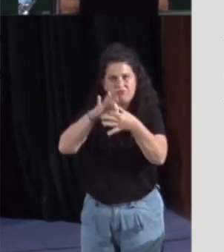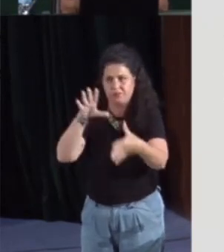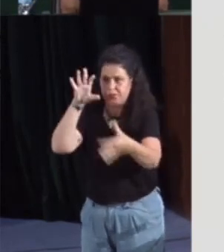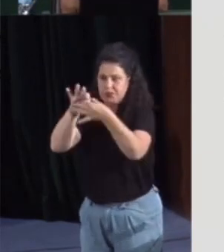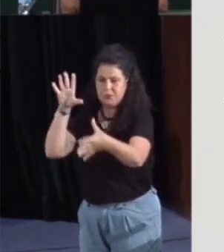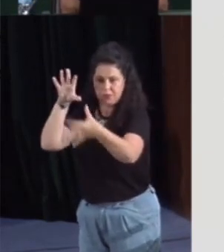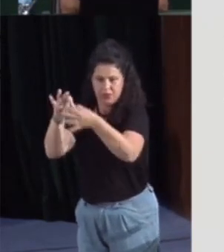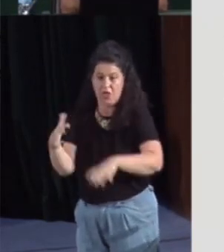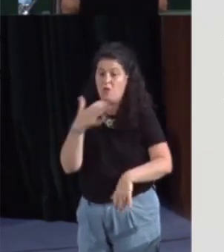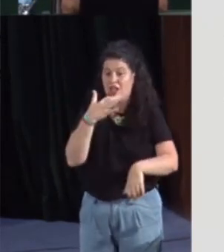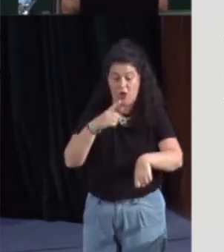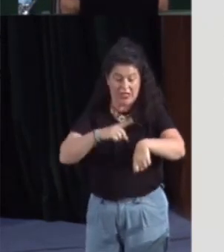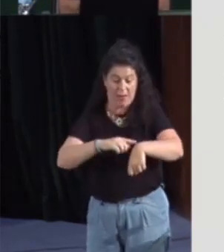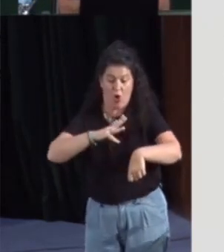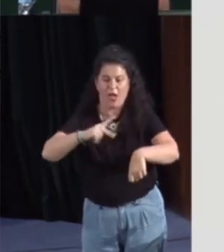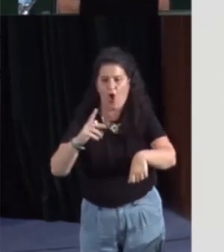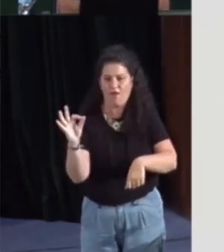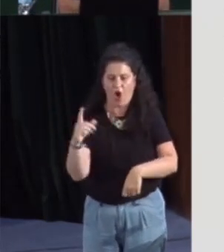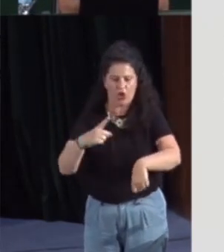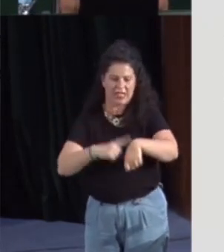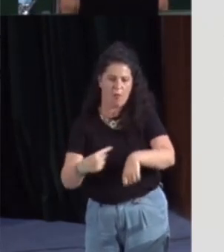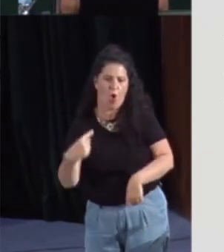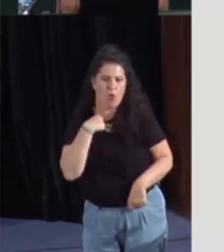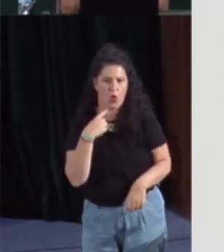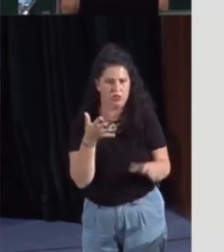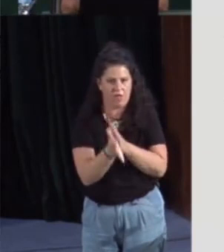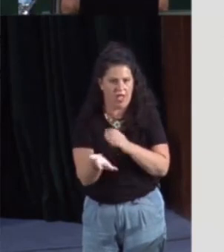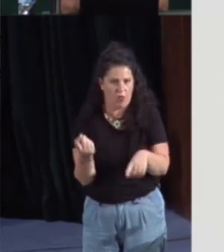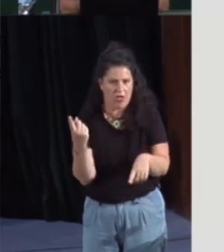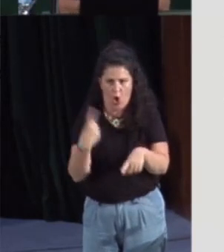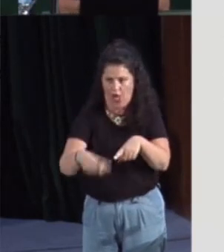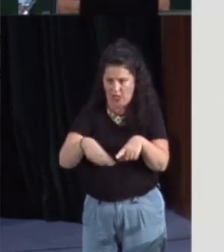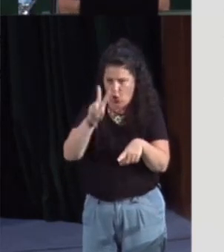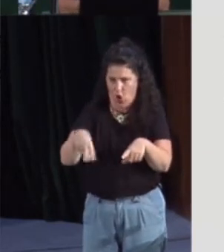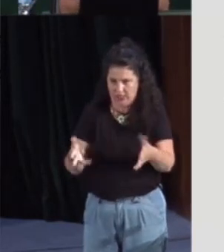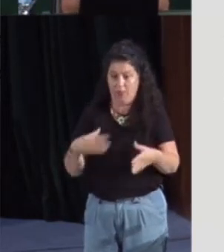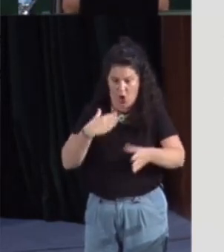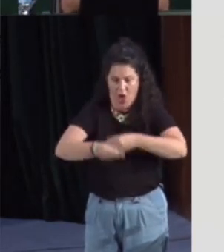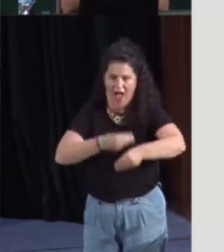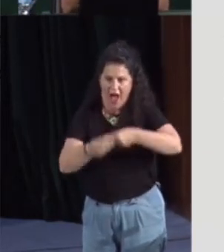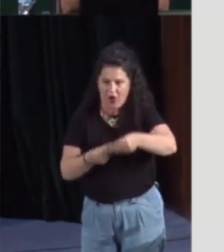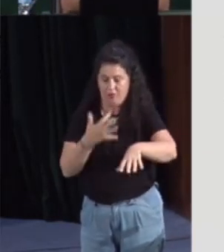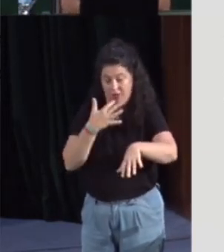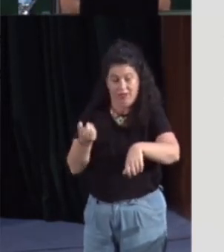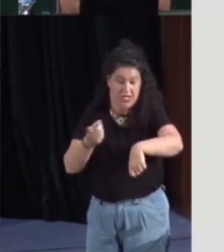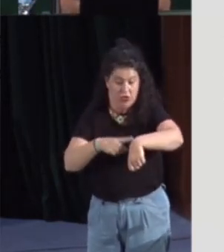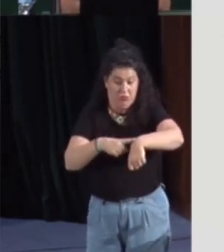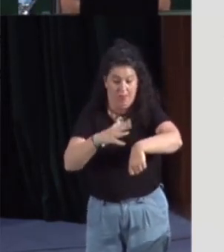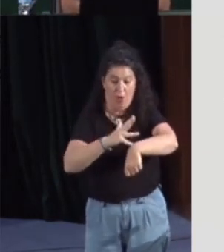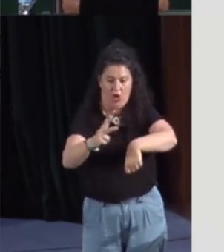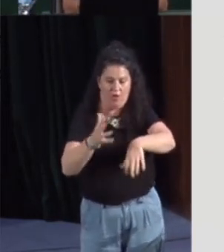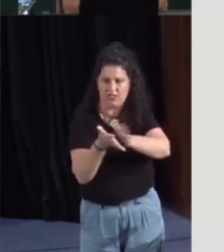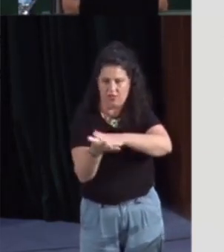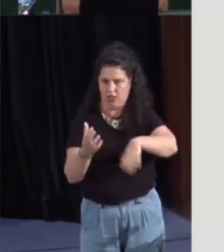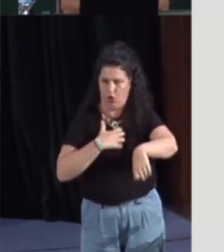metáforas y actuamos con las metáforas, ¿no? Pues algunos ejemplos que todos sabemos eso, ¿no? Pues